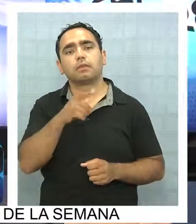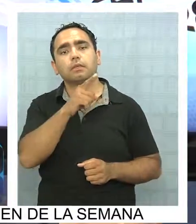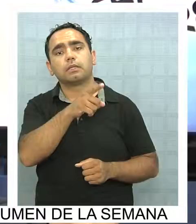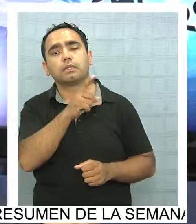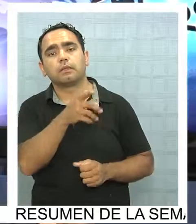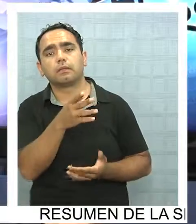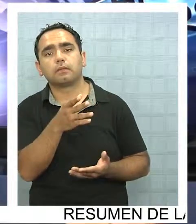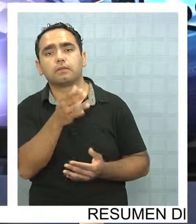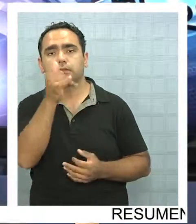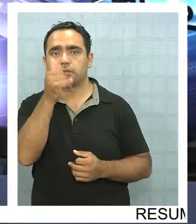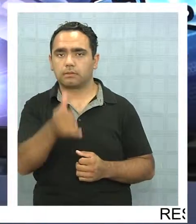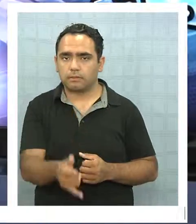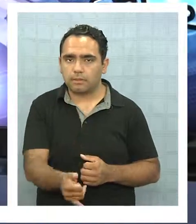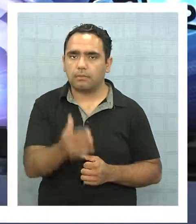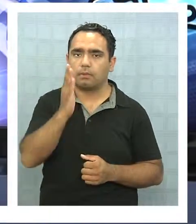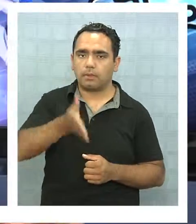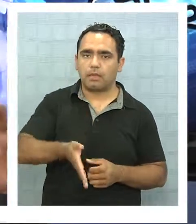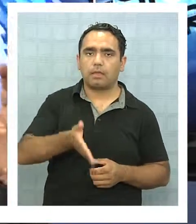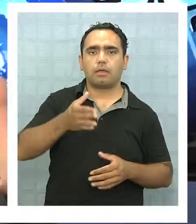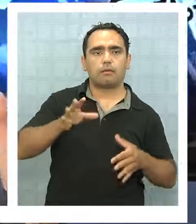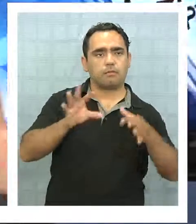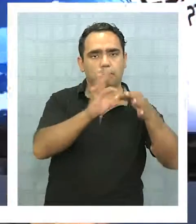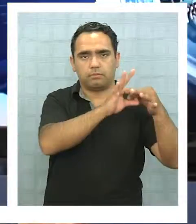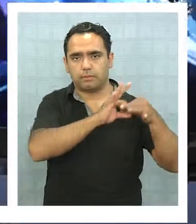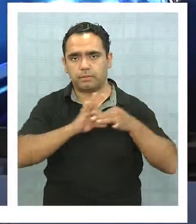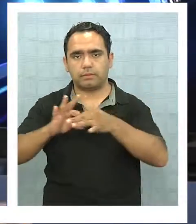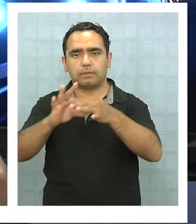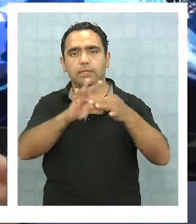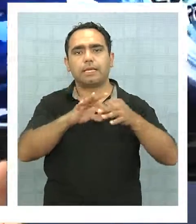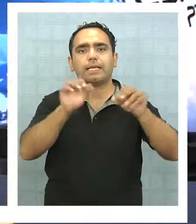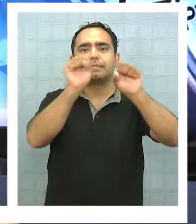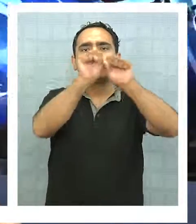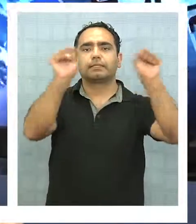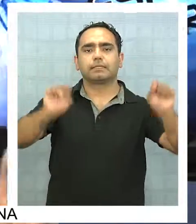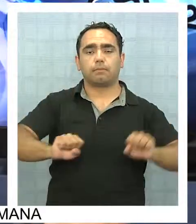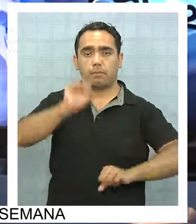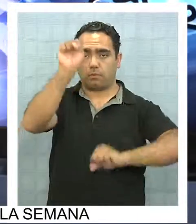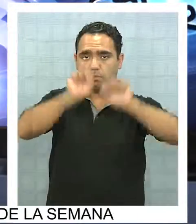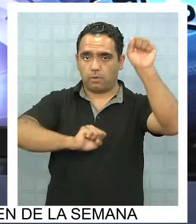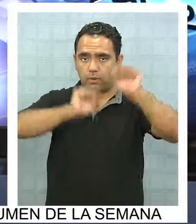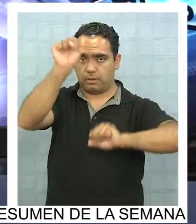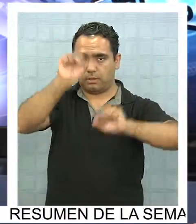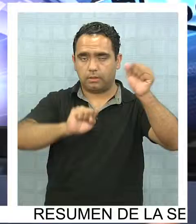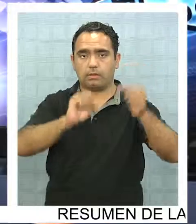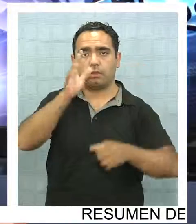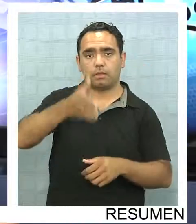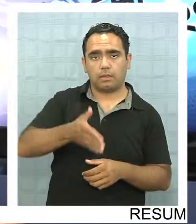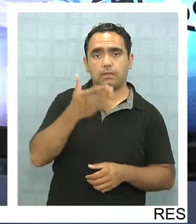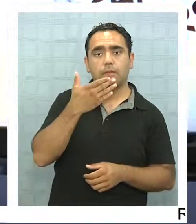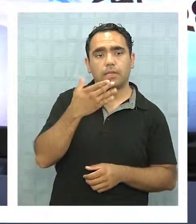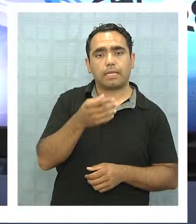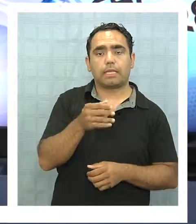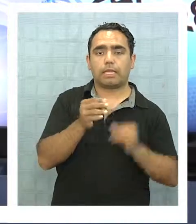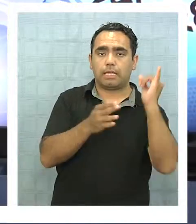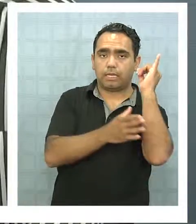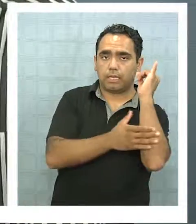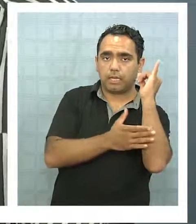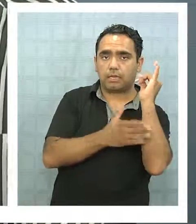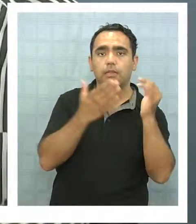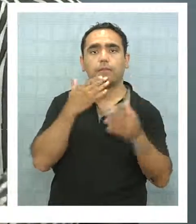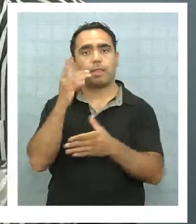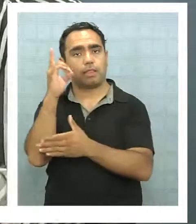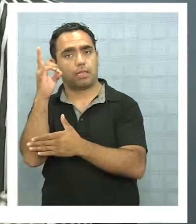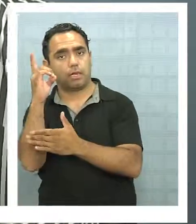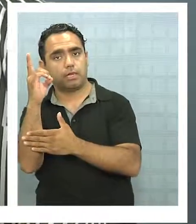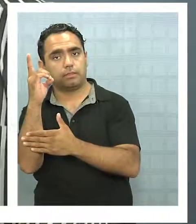tiene que ser siempre una coalición, ¿no es cierto?, amplia, es el sistema político, y no solo del gobierno, tiene que haber gente de la oposición también que esté de acuerdo con esto. Hay